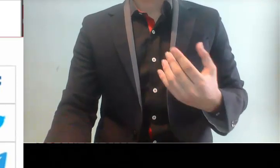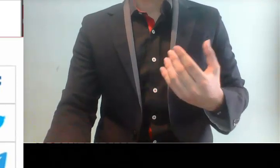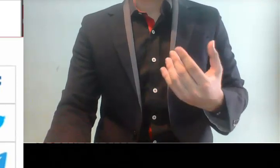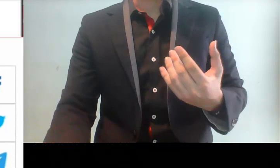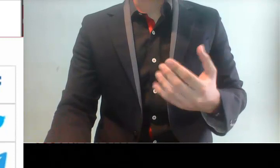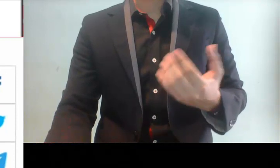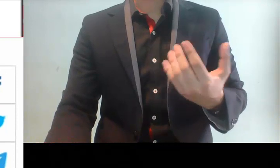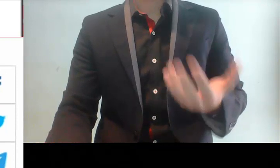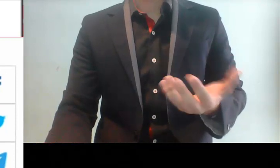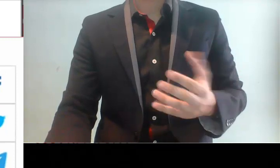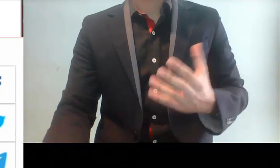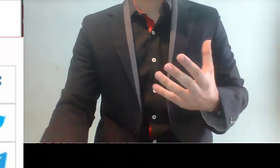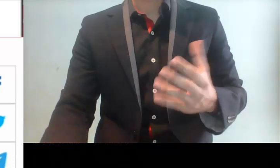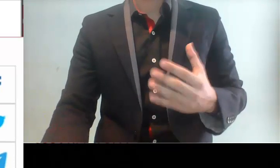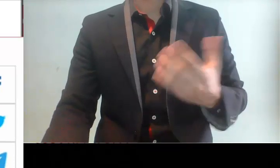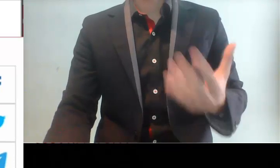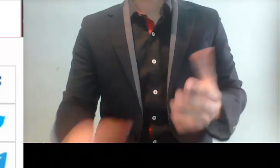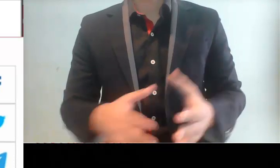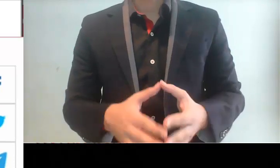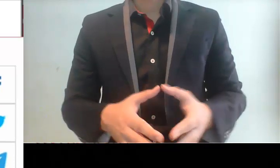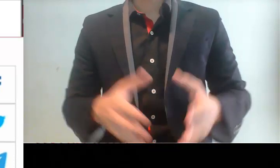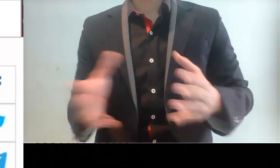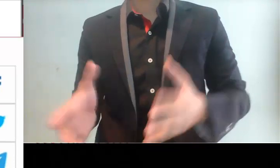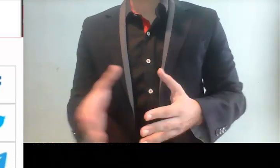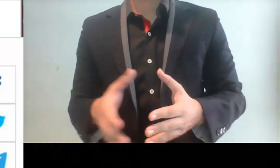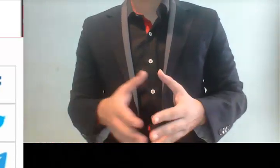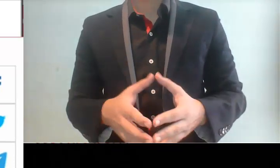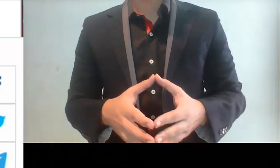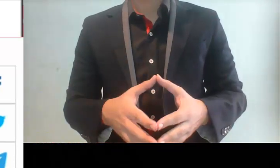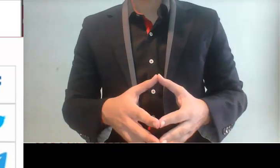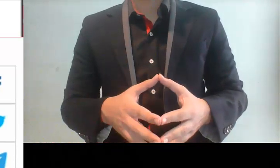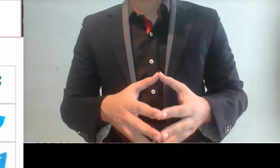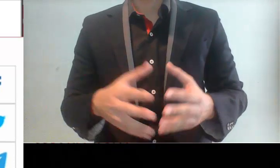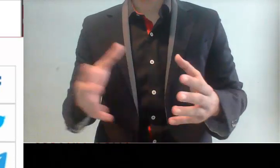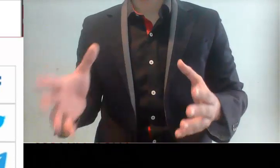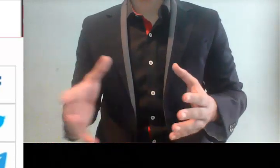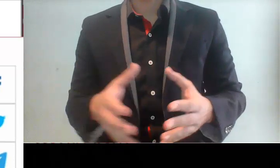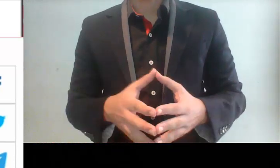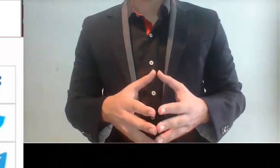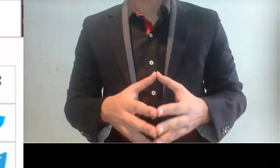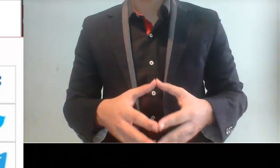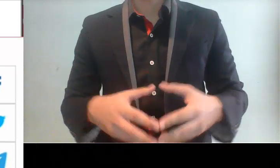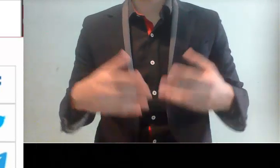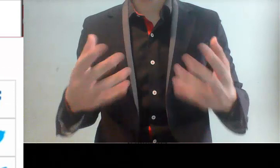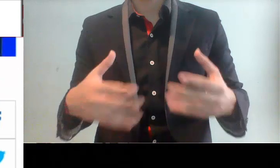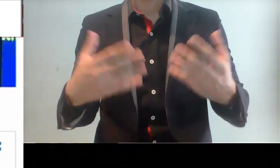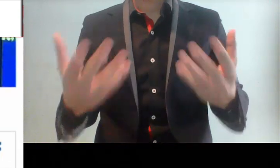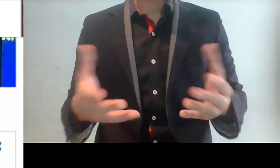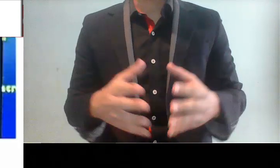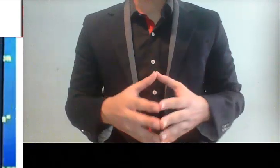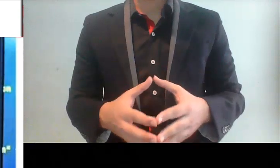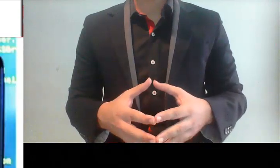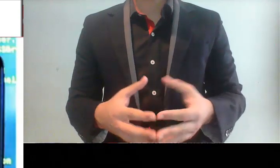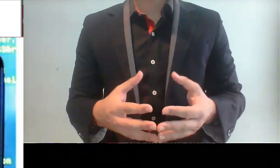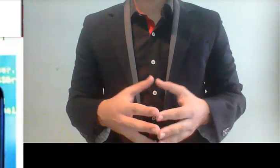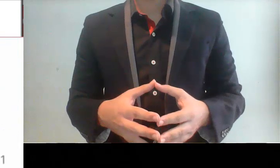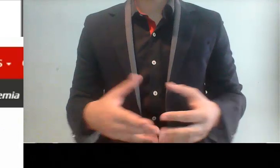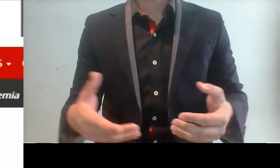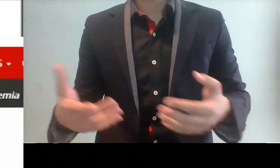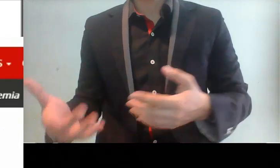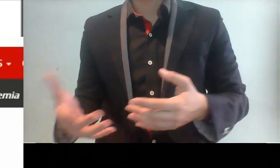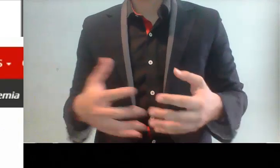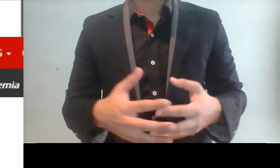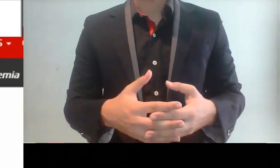cambiar el modo en que los votantes pues básicamente votaban, lo querían hacer de modo electrónico. Esto lo mencionó el INE, y si